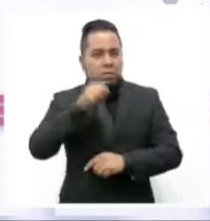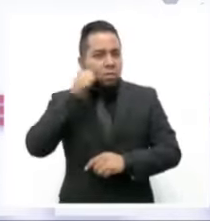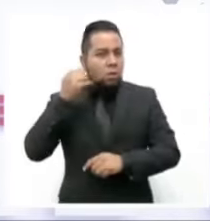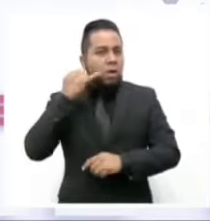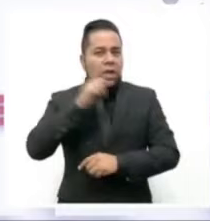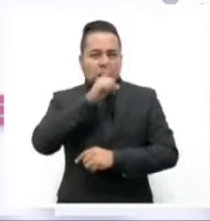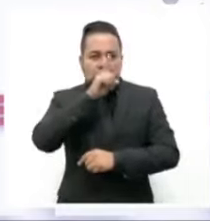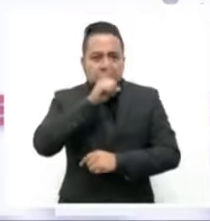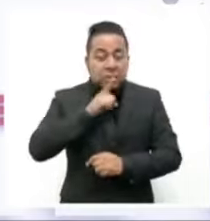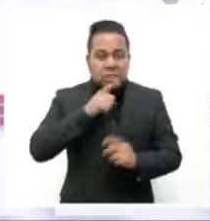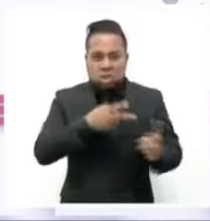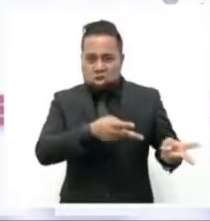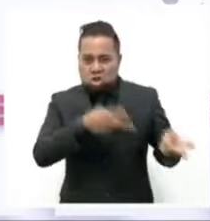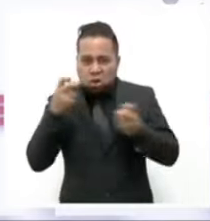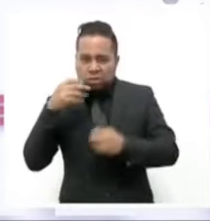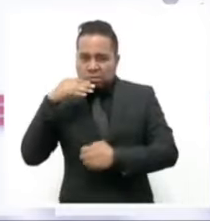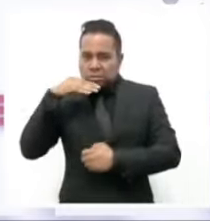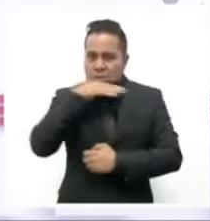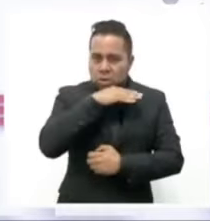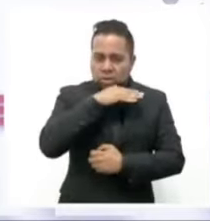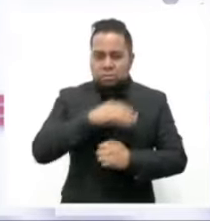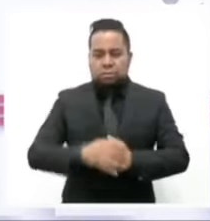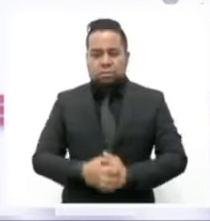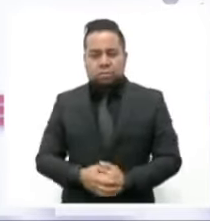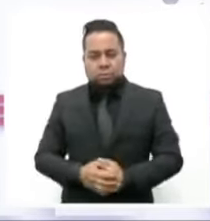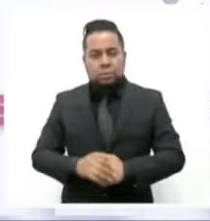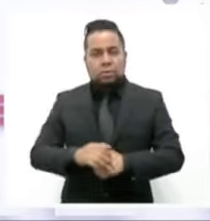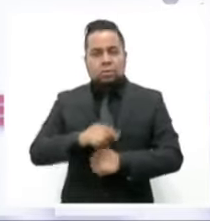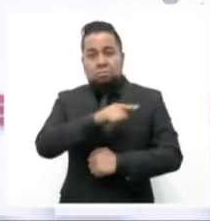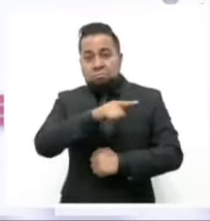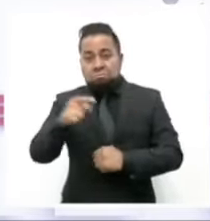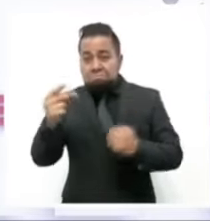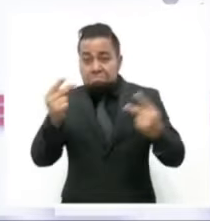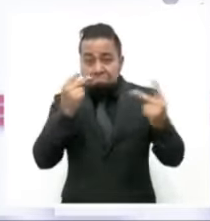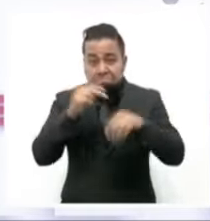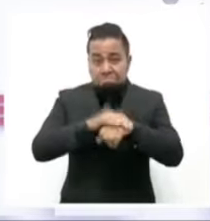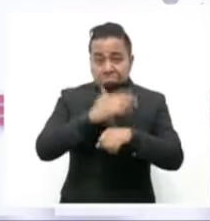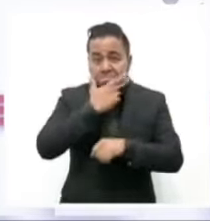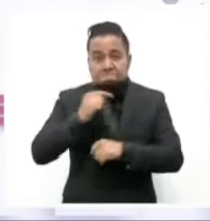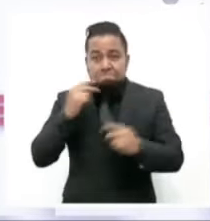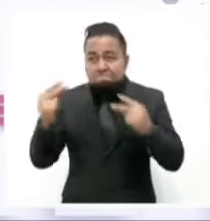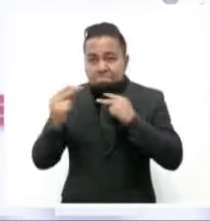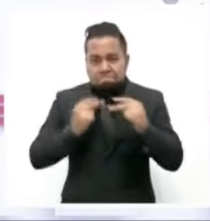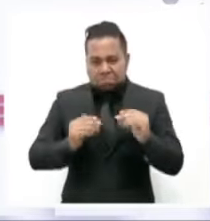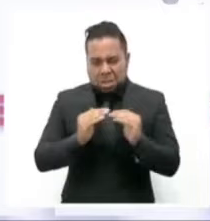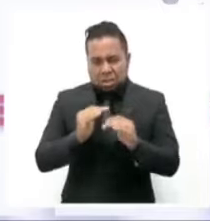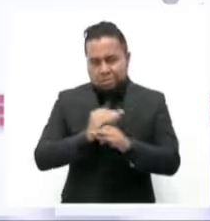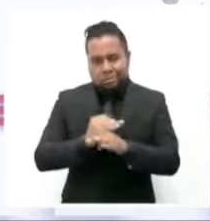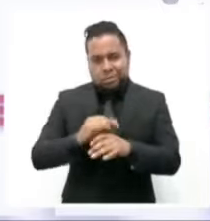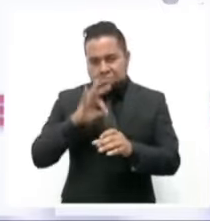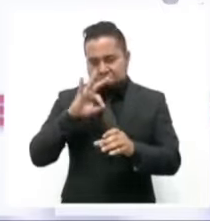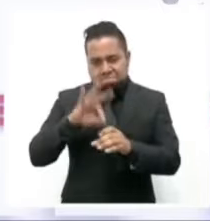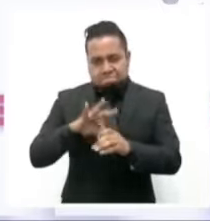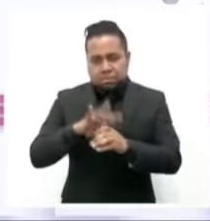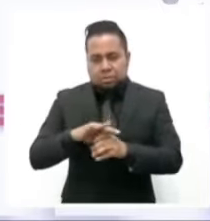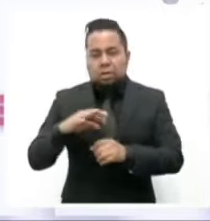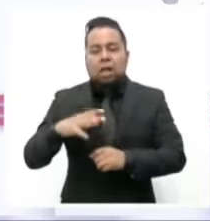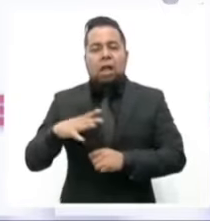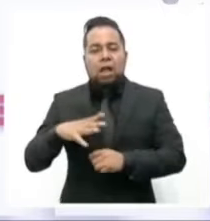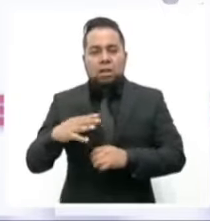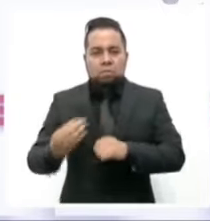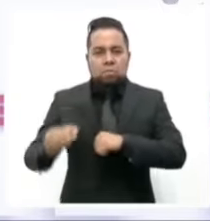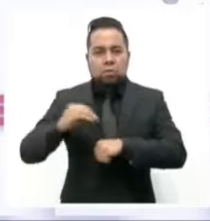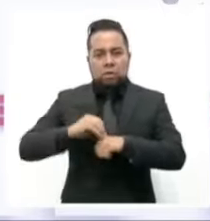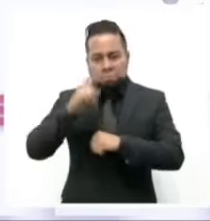robas y traiciones amiga y amigo que me están viendo en su casa en esta elección está en juego